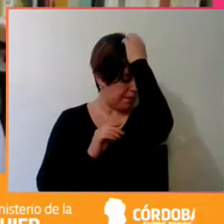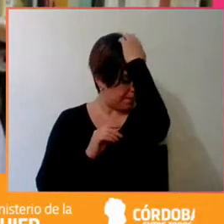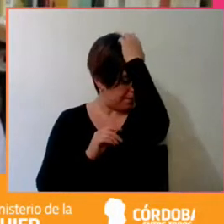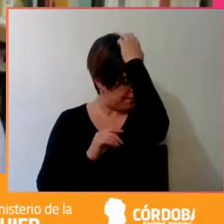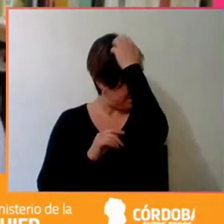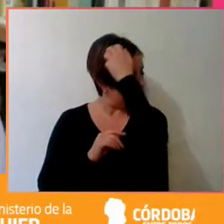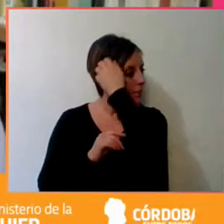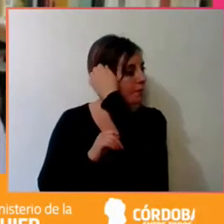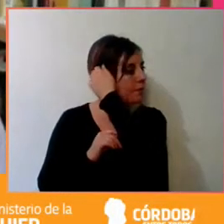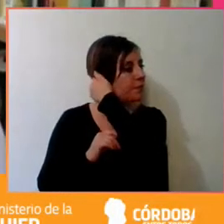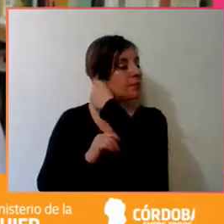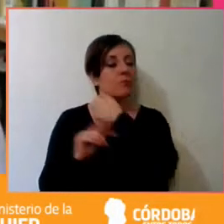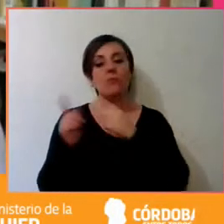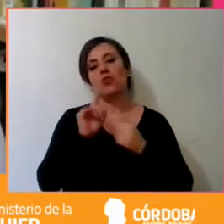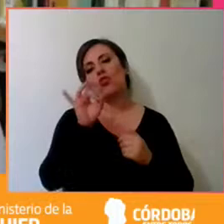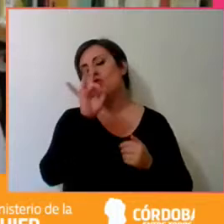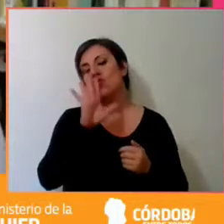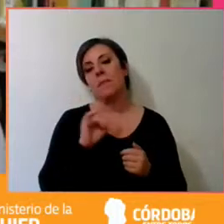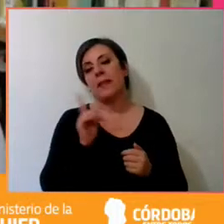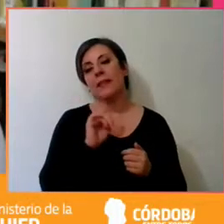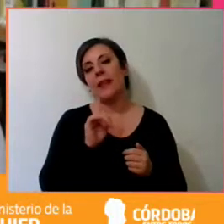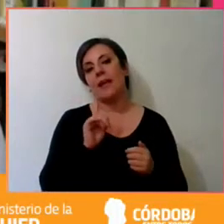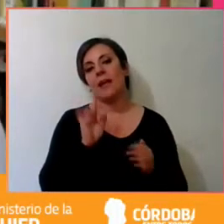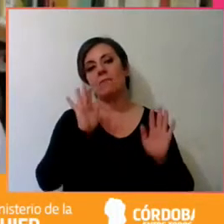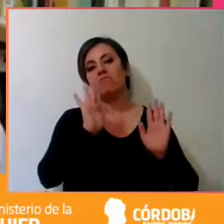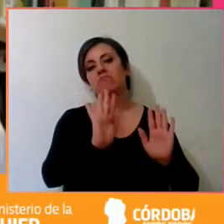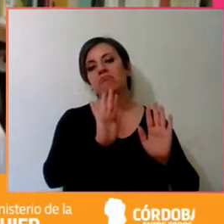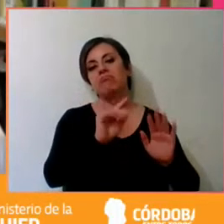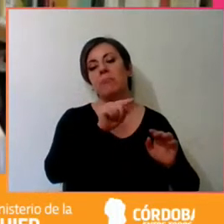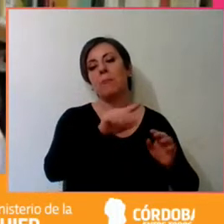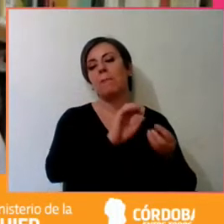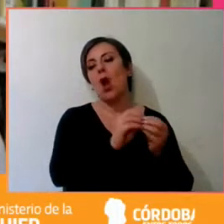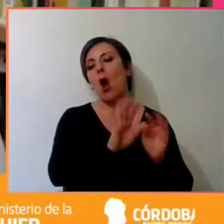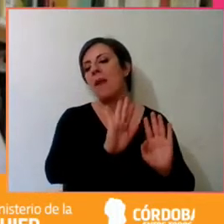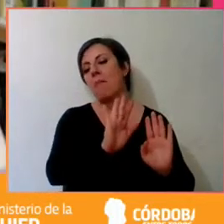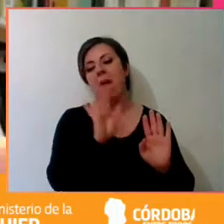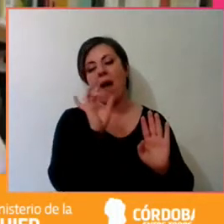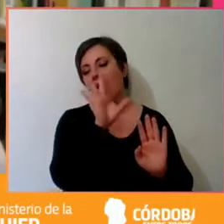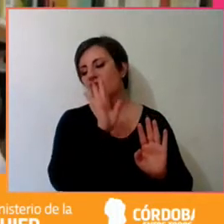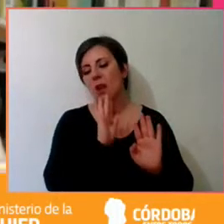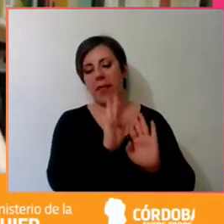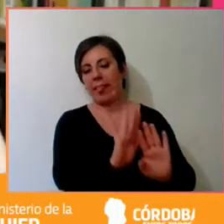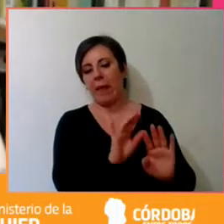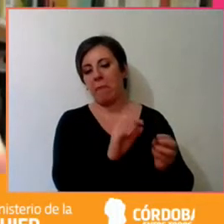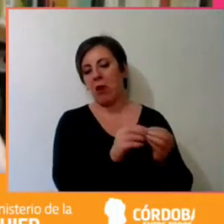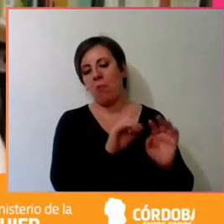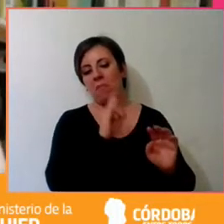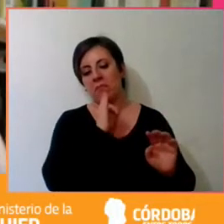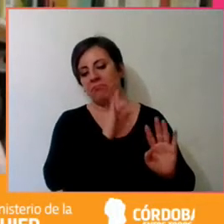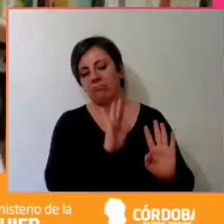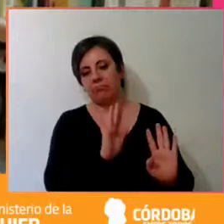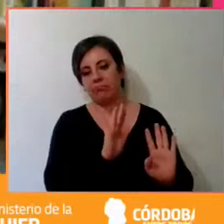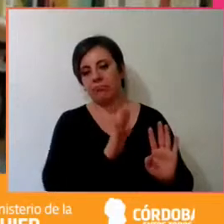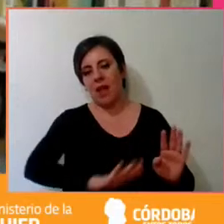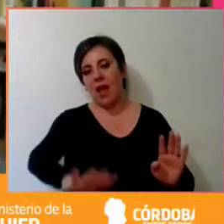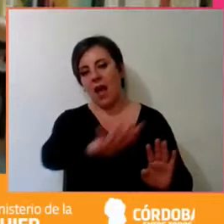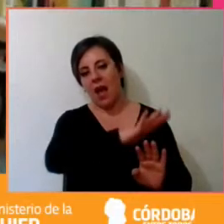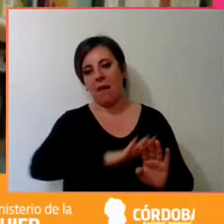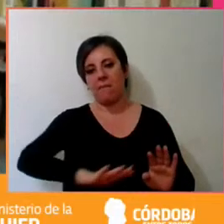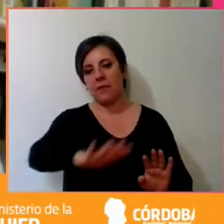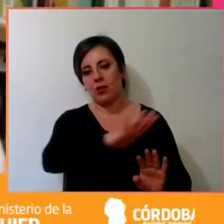momento, no se trata simplemente de un problema más que está, dijéramos, en el ámbito de todos